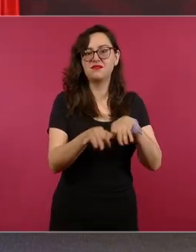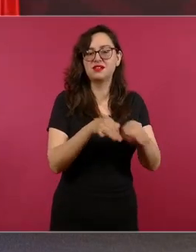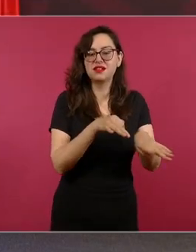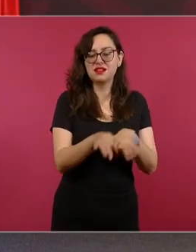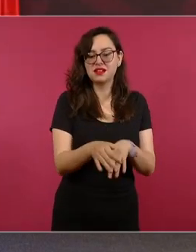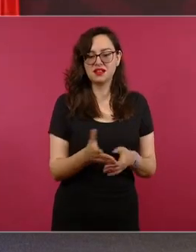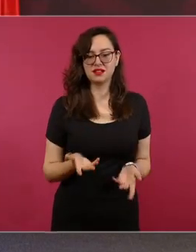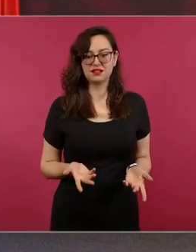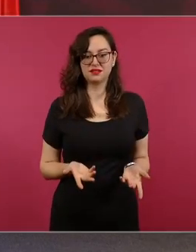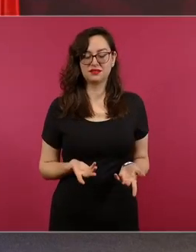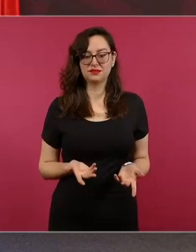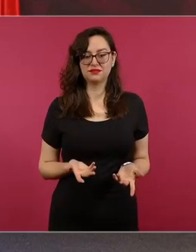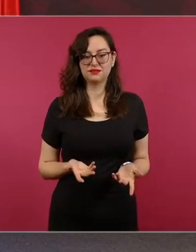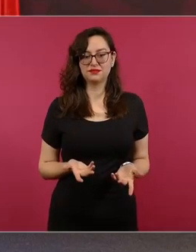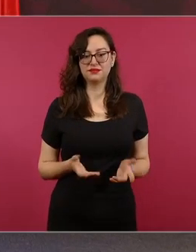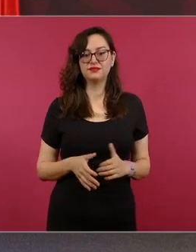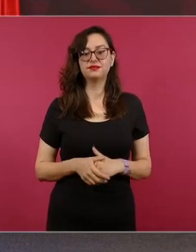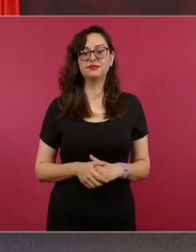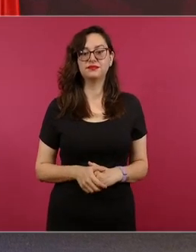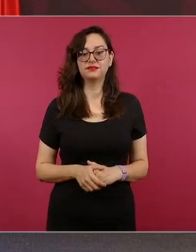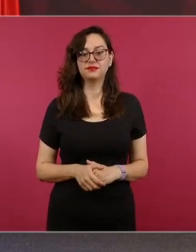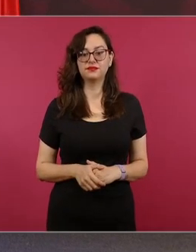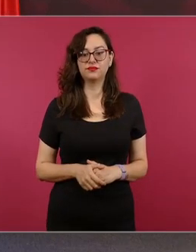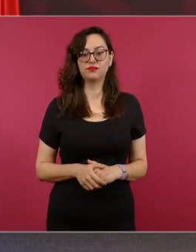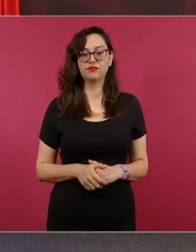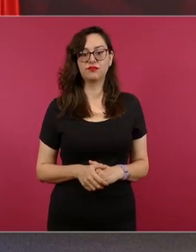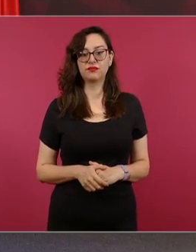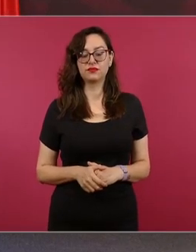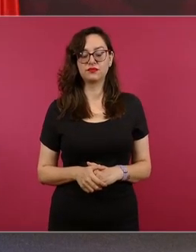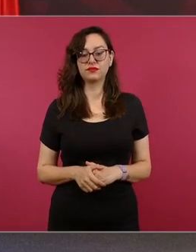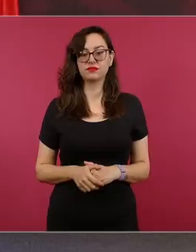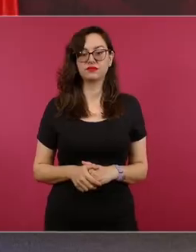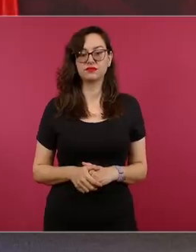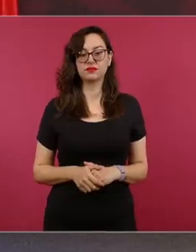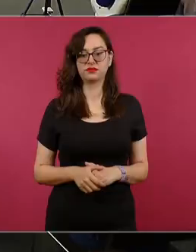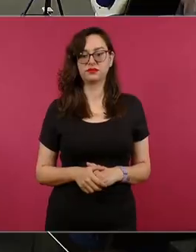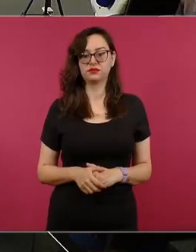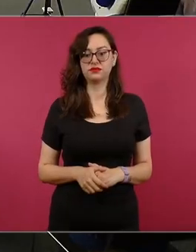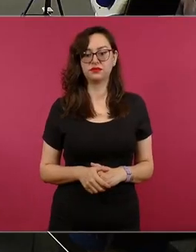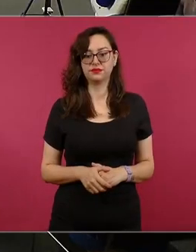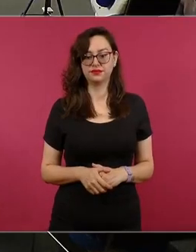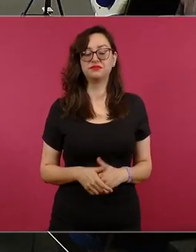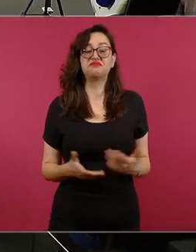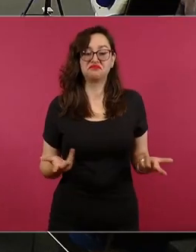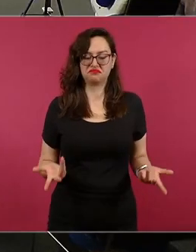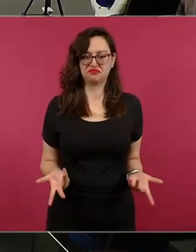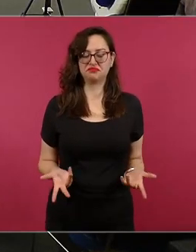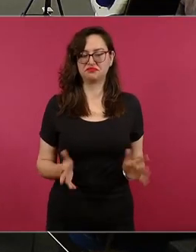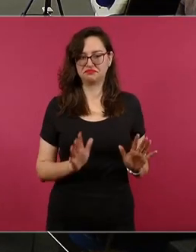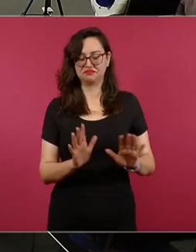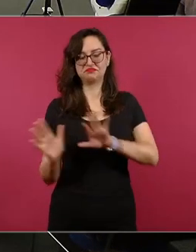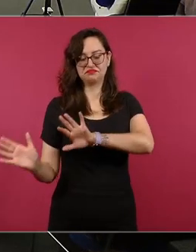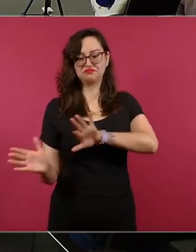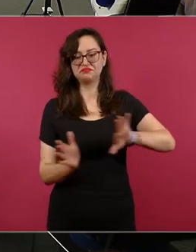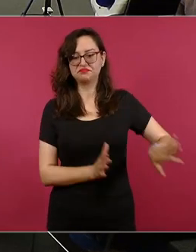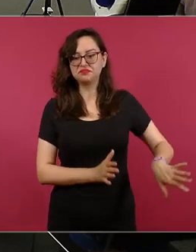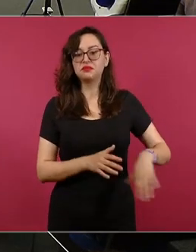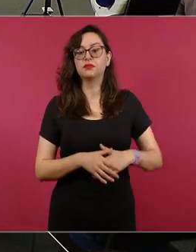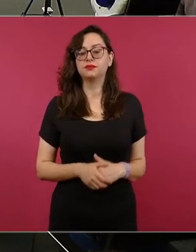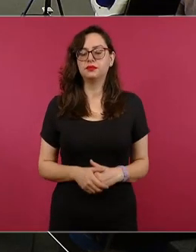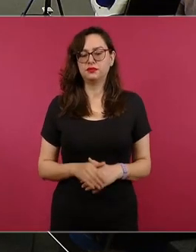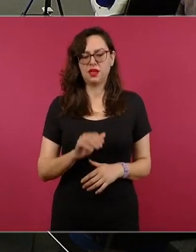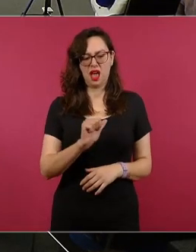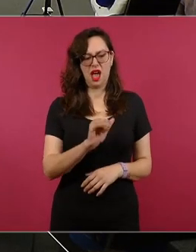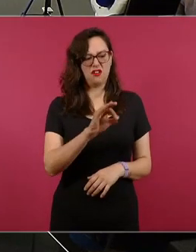le pido a Rogelio que me ayude